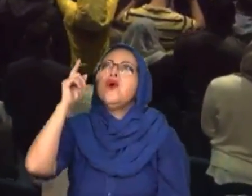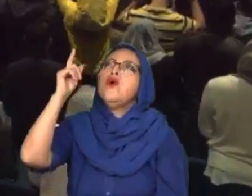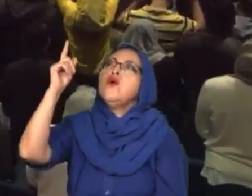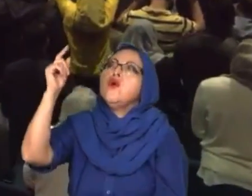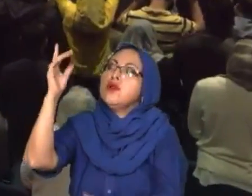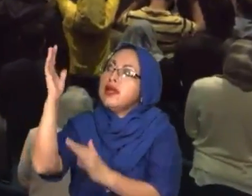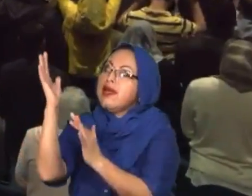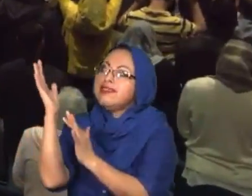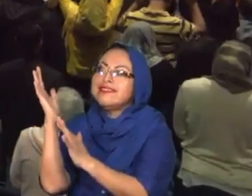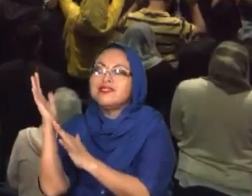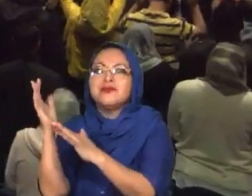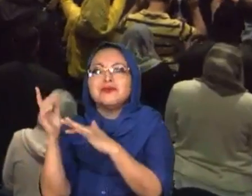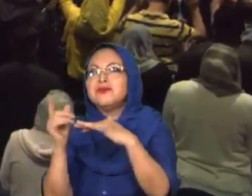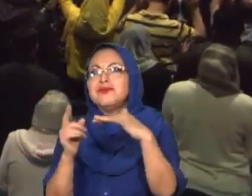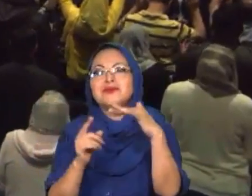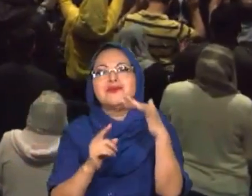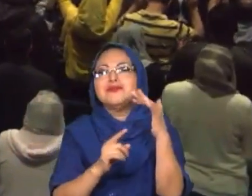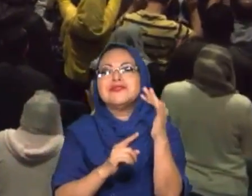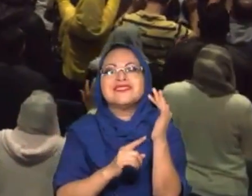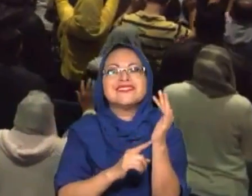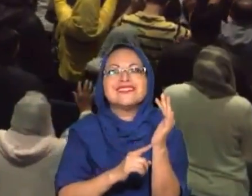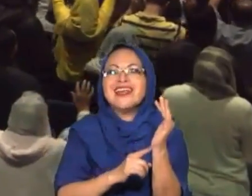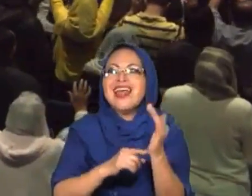Señor Jesús,